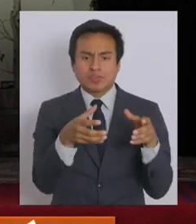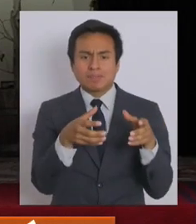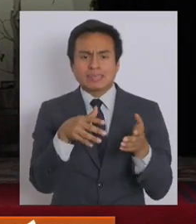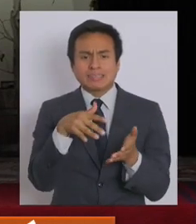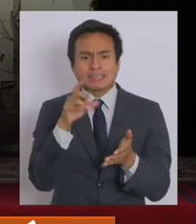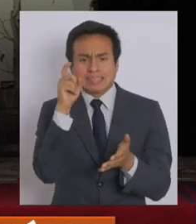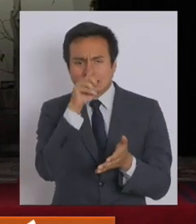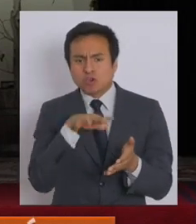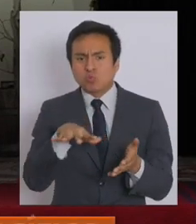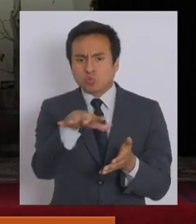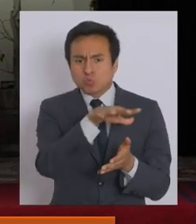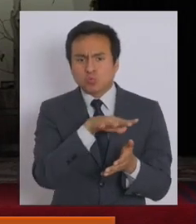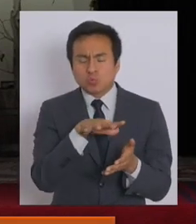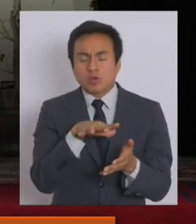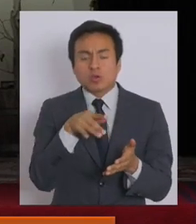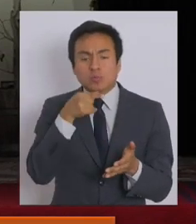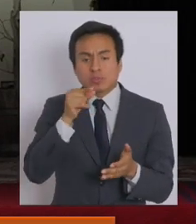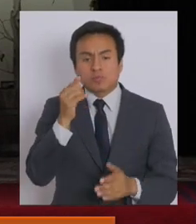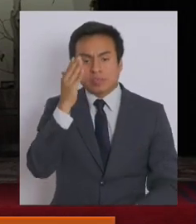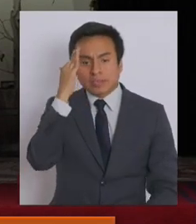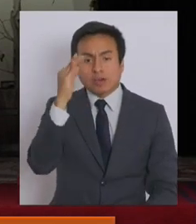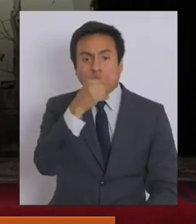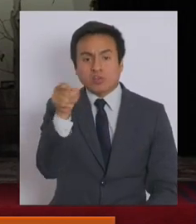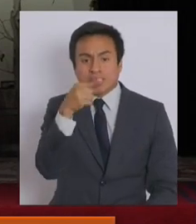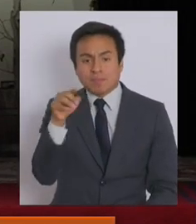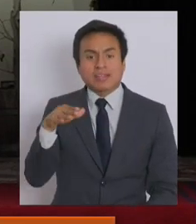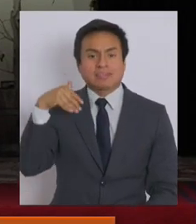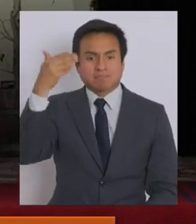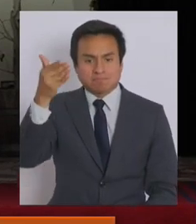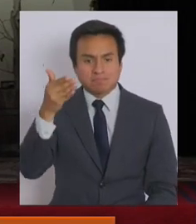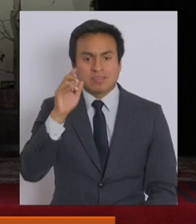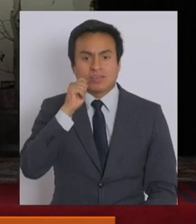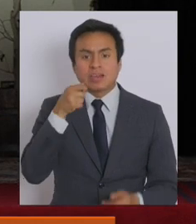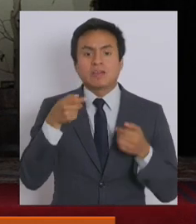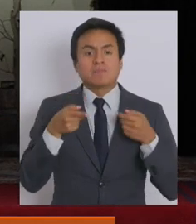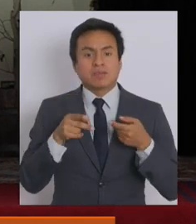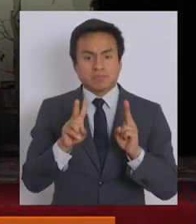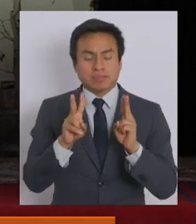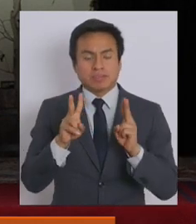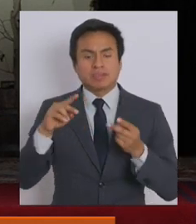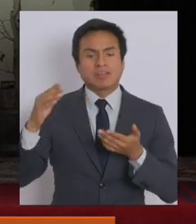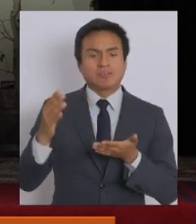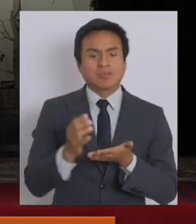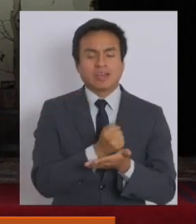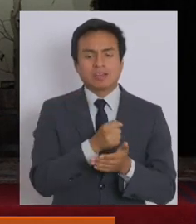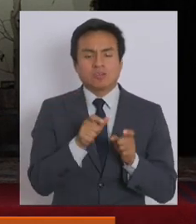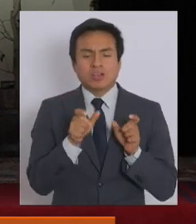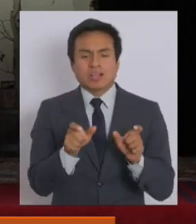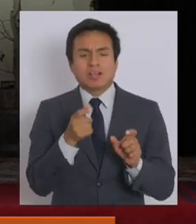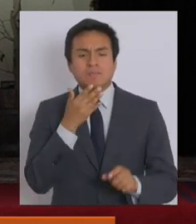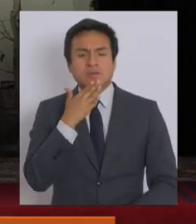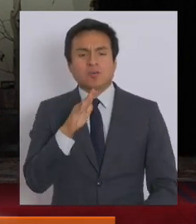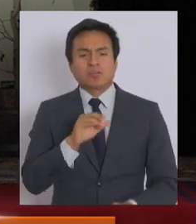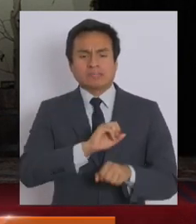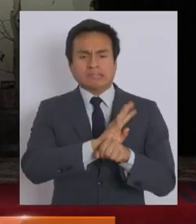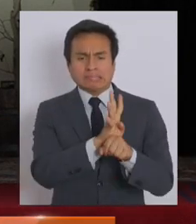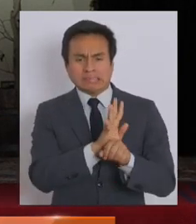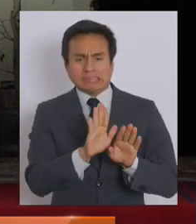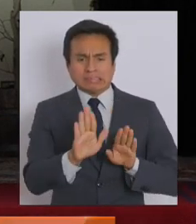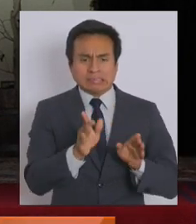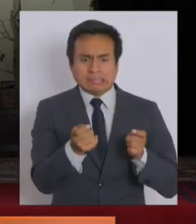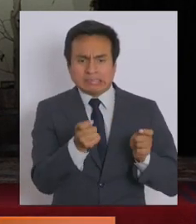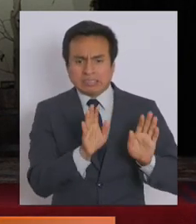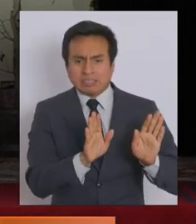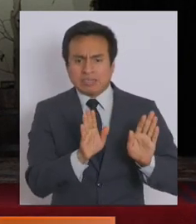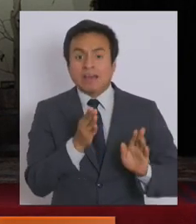riesgo, durante los próximos días o semanas. Y eso nos va a permitir lograr controlar mejor la pandemia del coronavirus